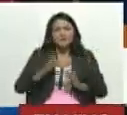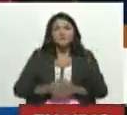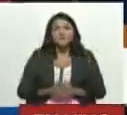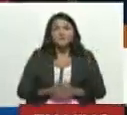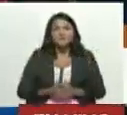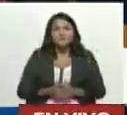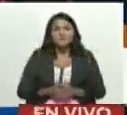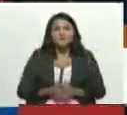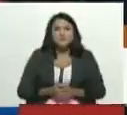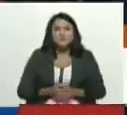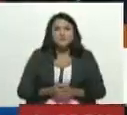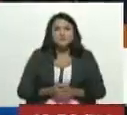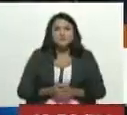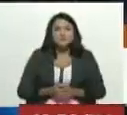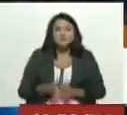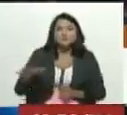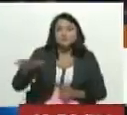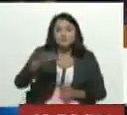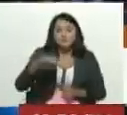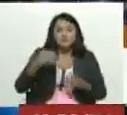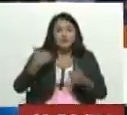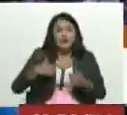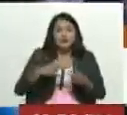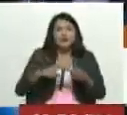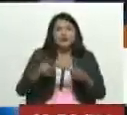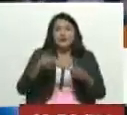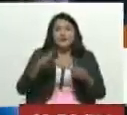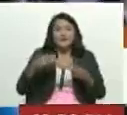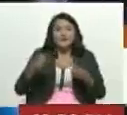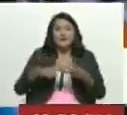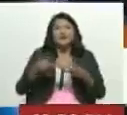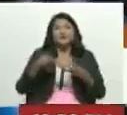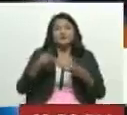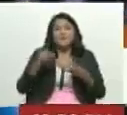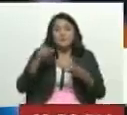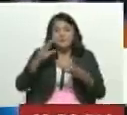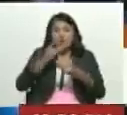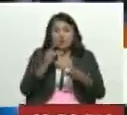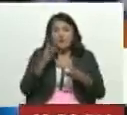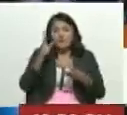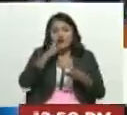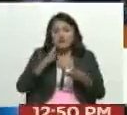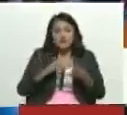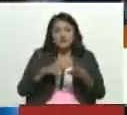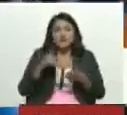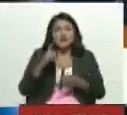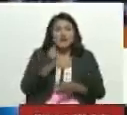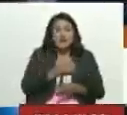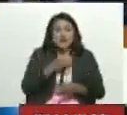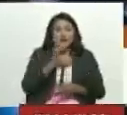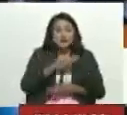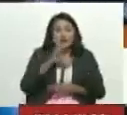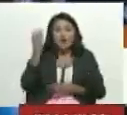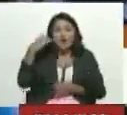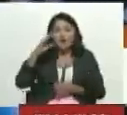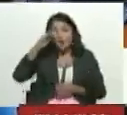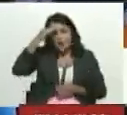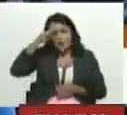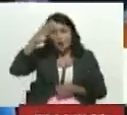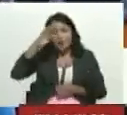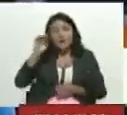precisado que participan de Argentina Bélgica Bolivia Brasil Camerún Canadá Chile Colombia Cuba